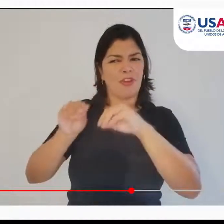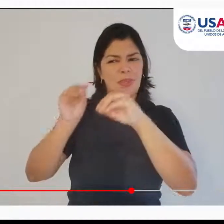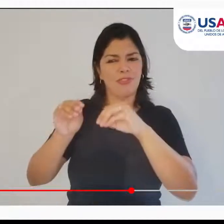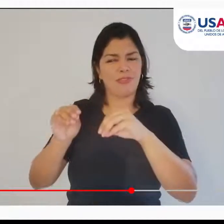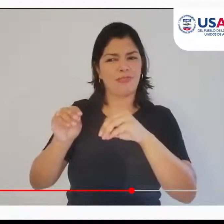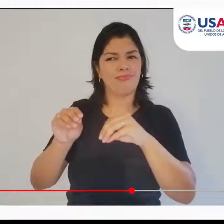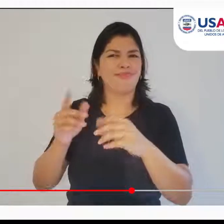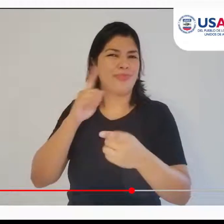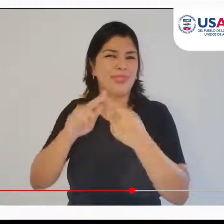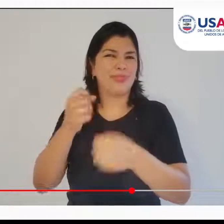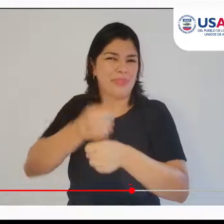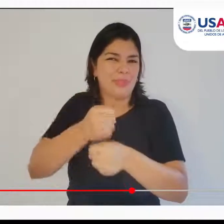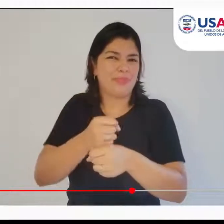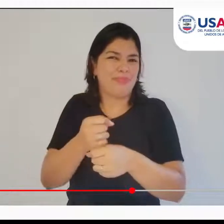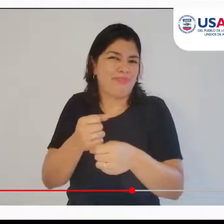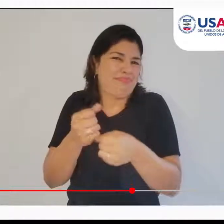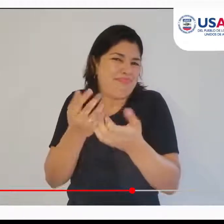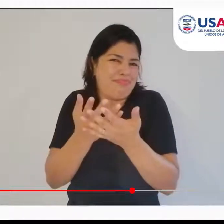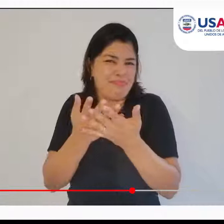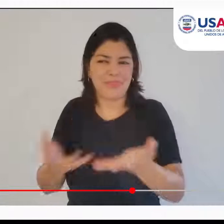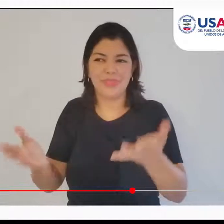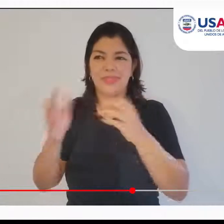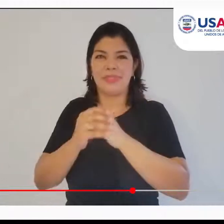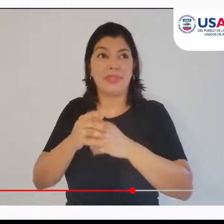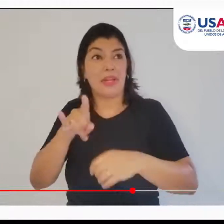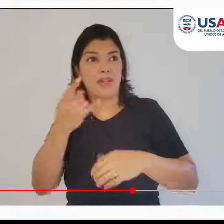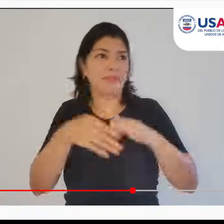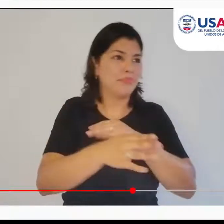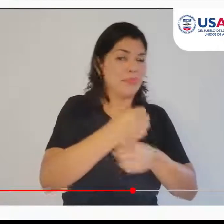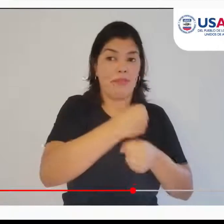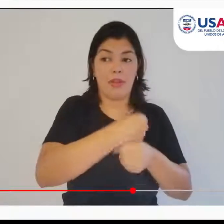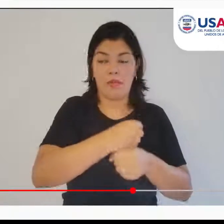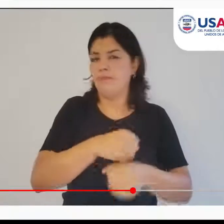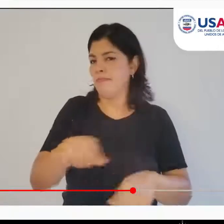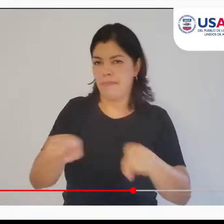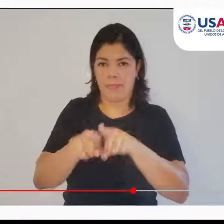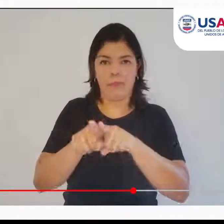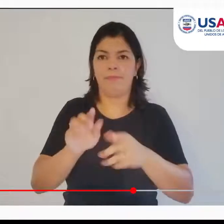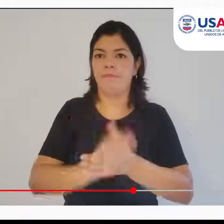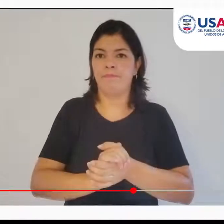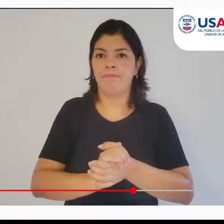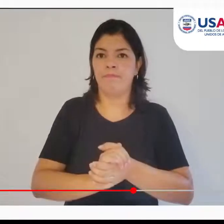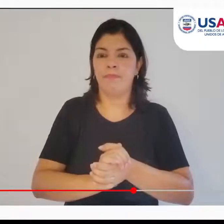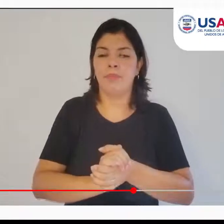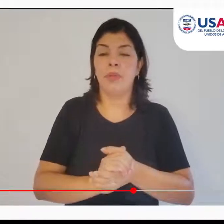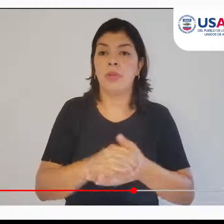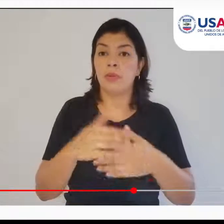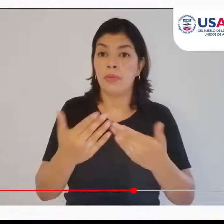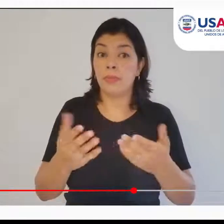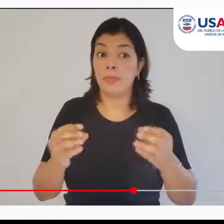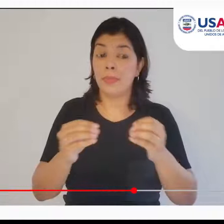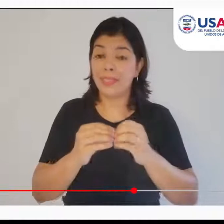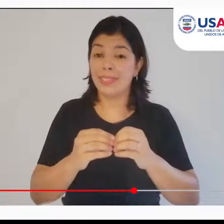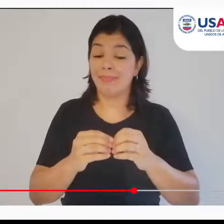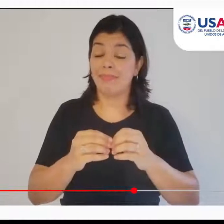para poder trabajar para diferentes oportunidades laborales. Y la importancia de eso también es